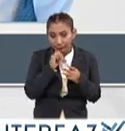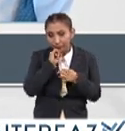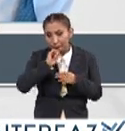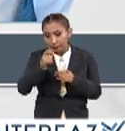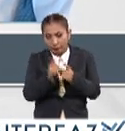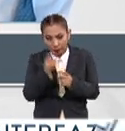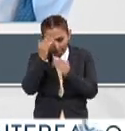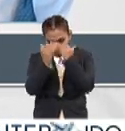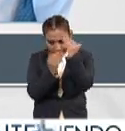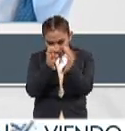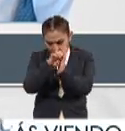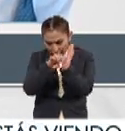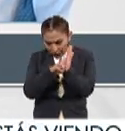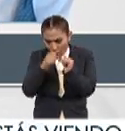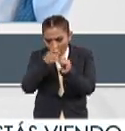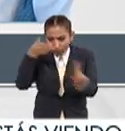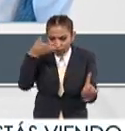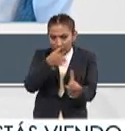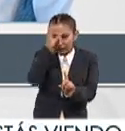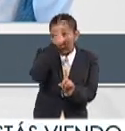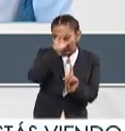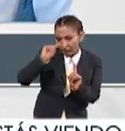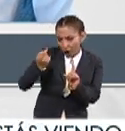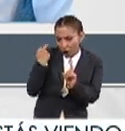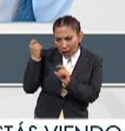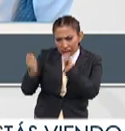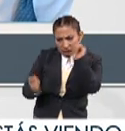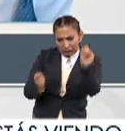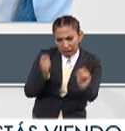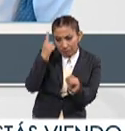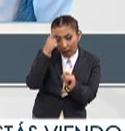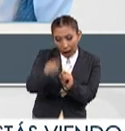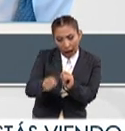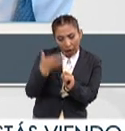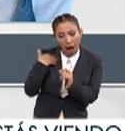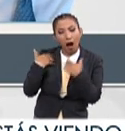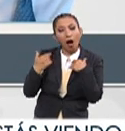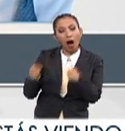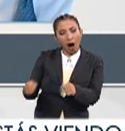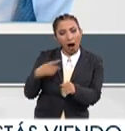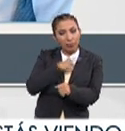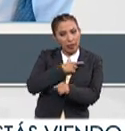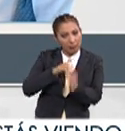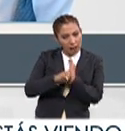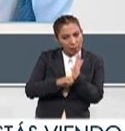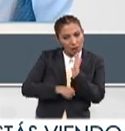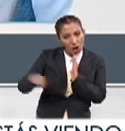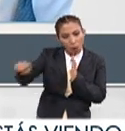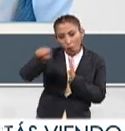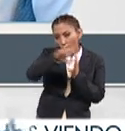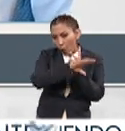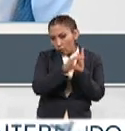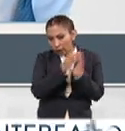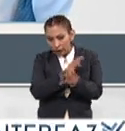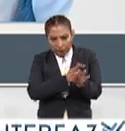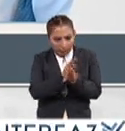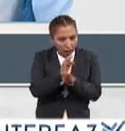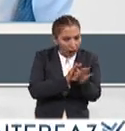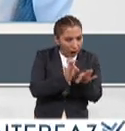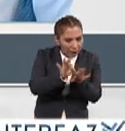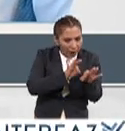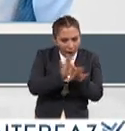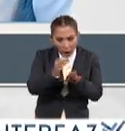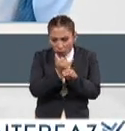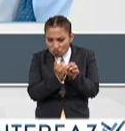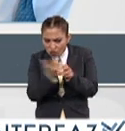el desarrollo de la ética con respecto a la ciencia y la tecnología, para darle sentido ético a las cosas y al trabajo que